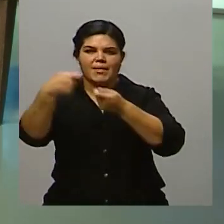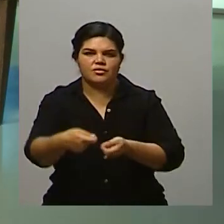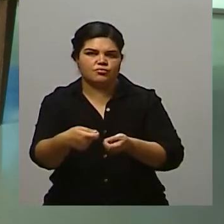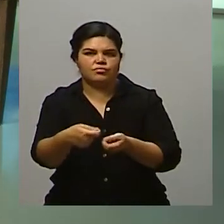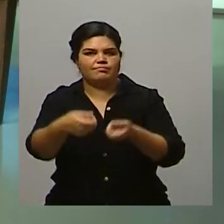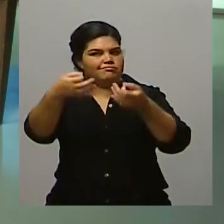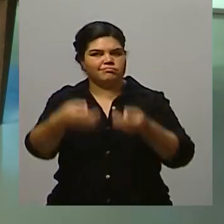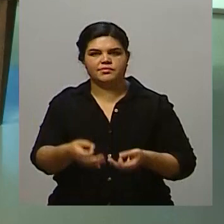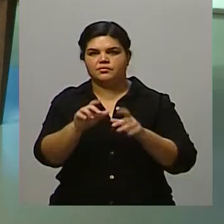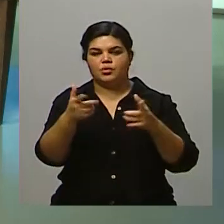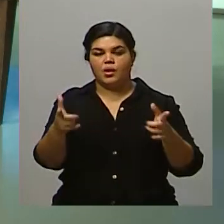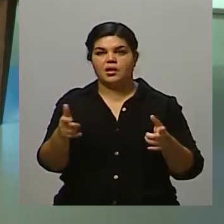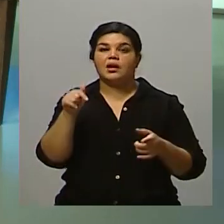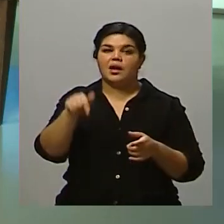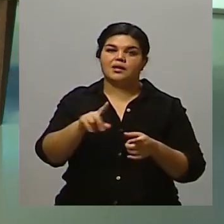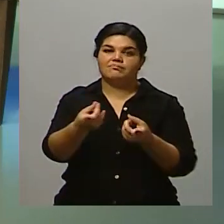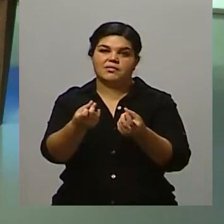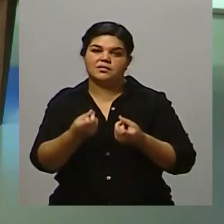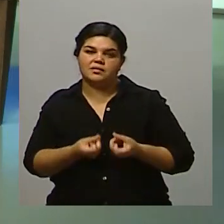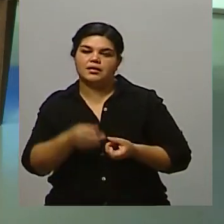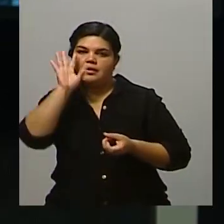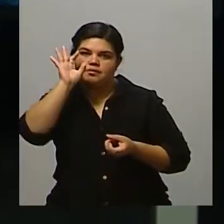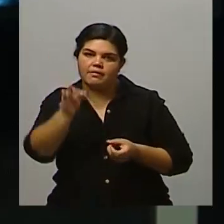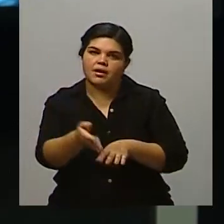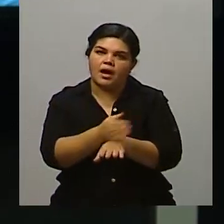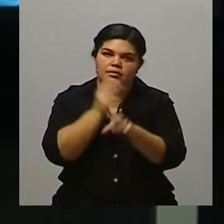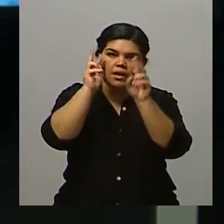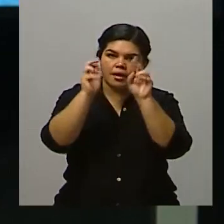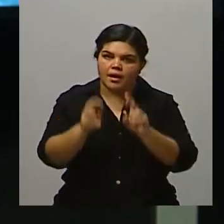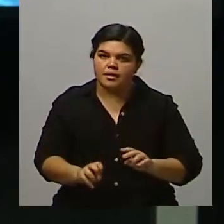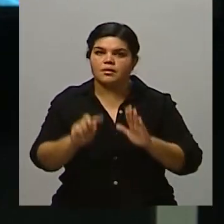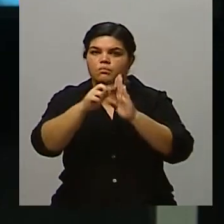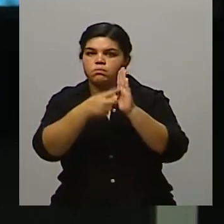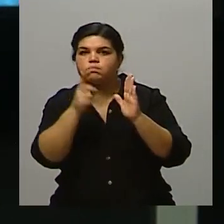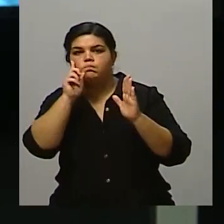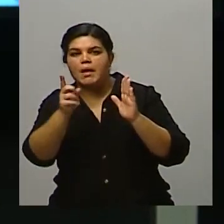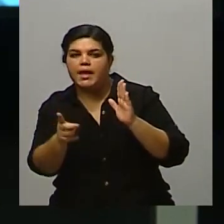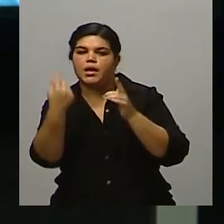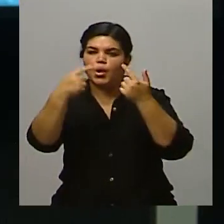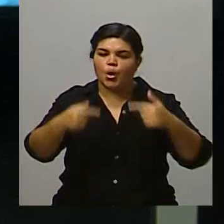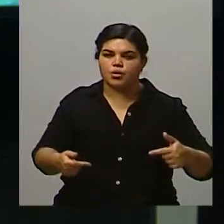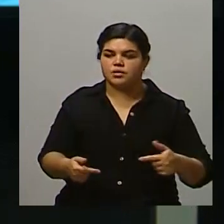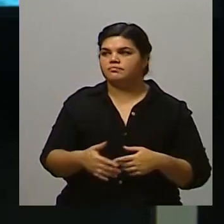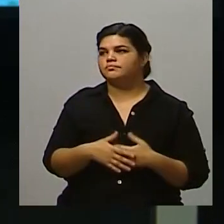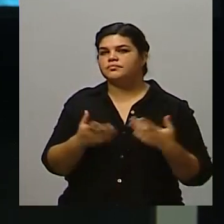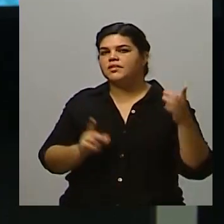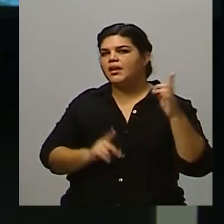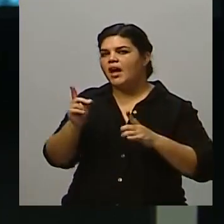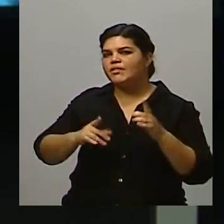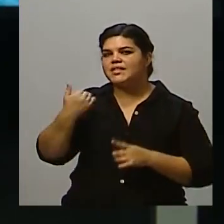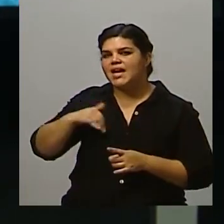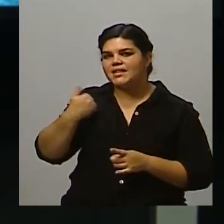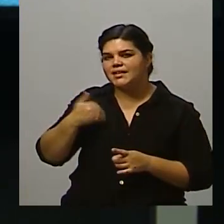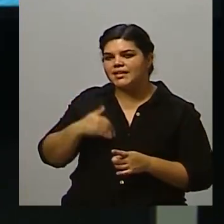Y poder anticiparse a los riesgos, etcétera, etcétera. Tiene que ver con la crisis que siempre tiene Argentina y que por ahí no le da esa seguridad que quiere al que